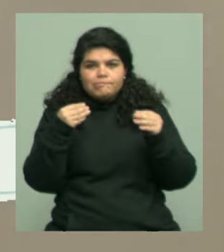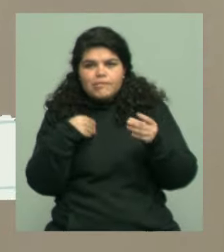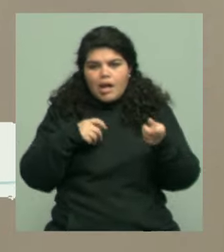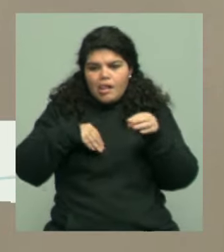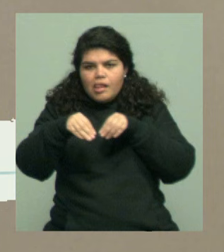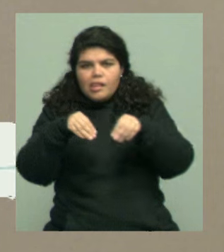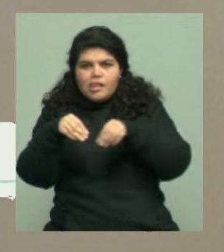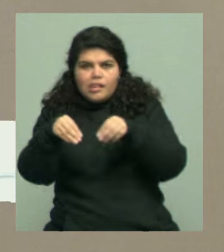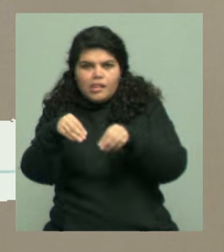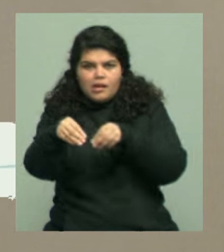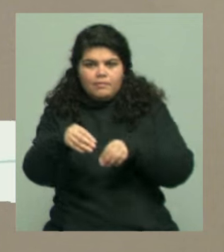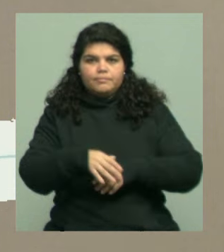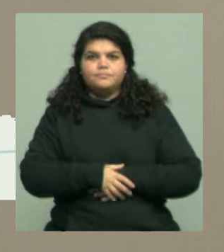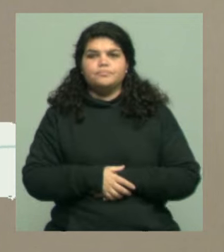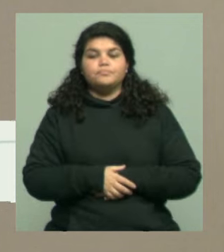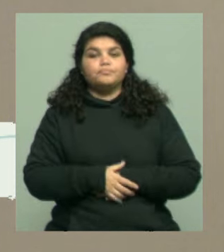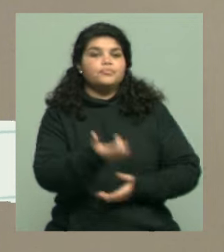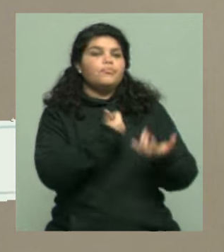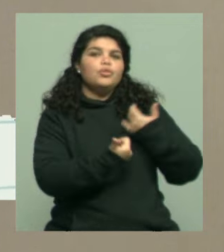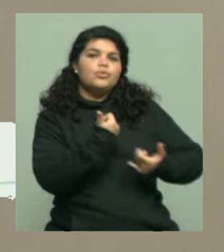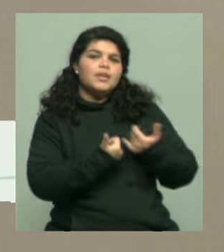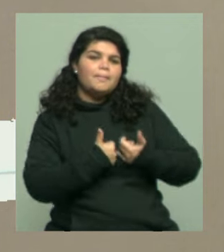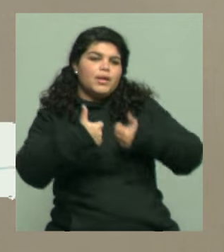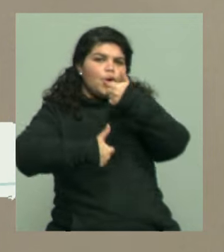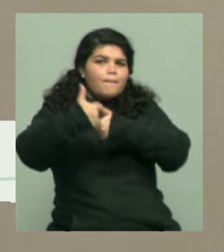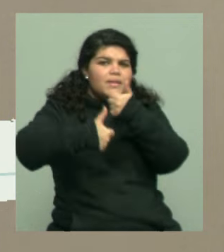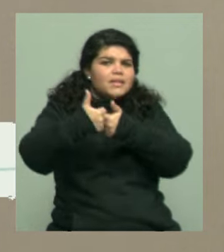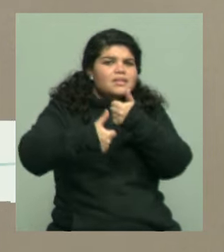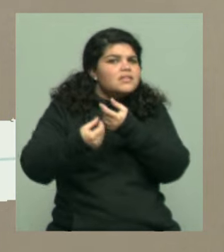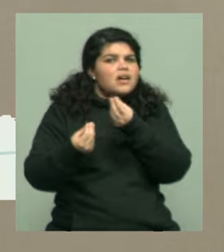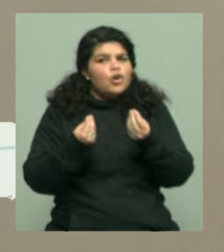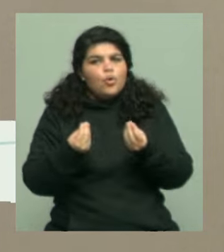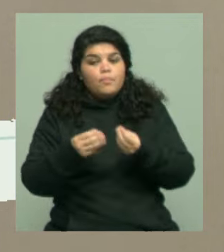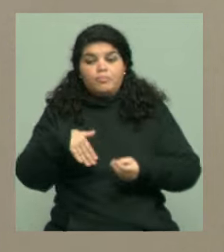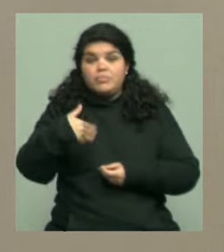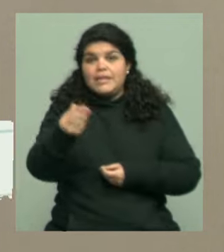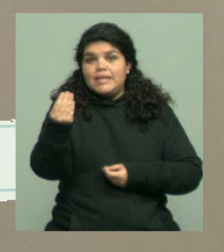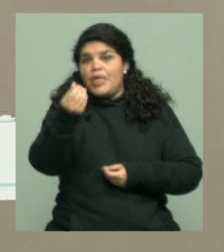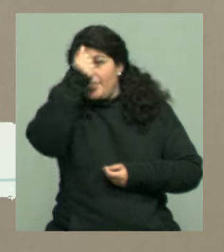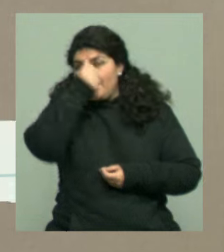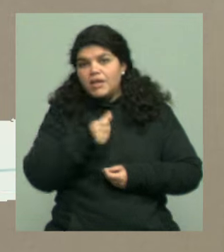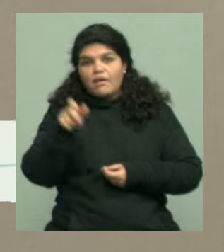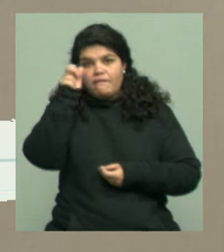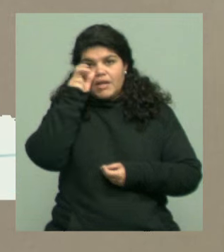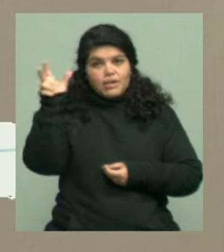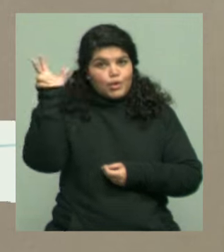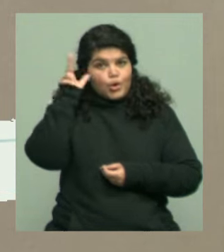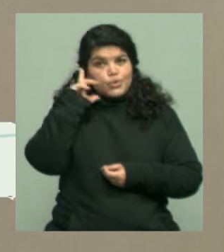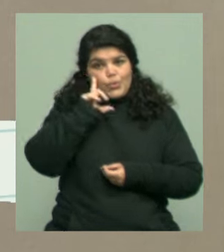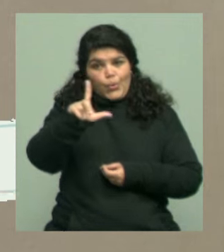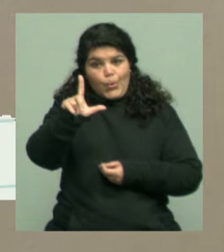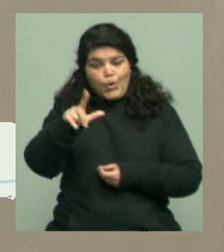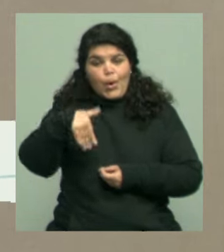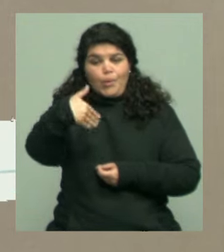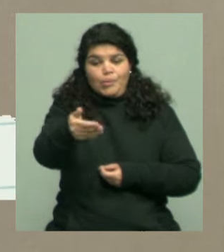un poquito cómo es que hacer para participar de este torneo. Bueno, lo decíamos, es este próximo fin de semana, domingo 28 de julio. ¿Cuántas personas